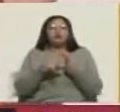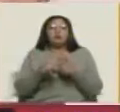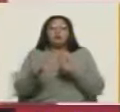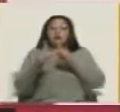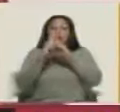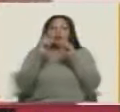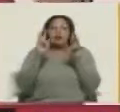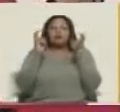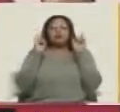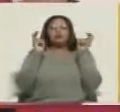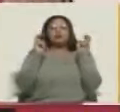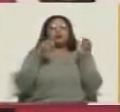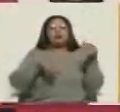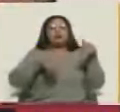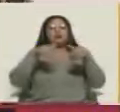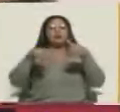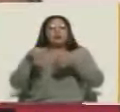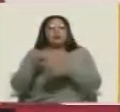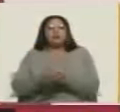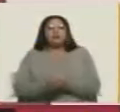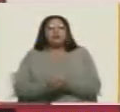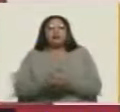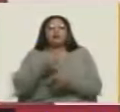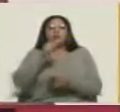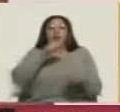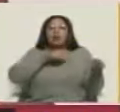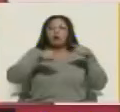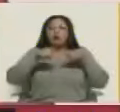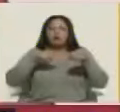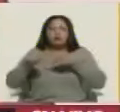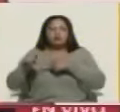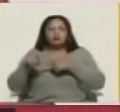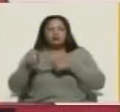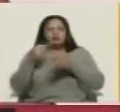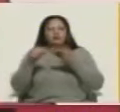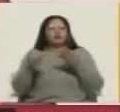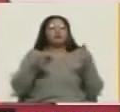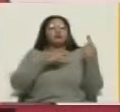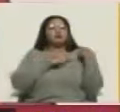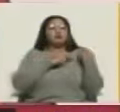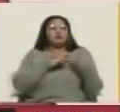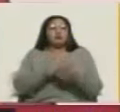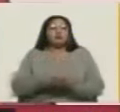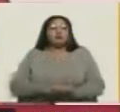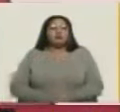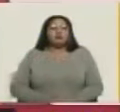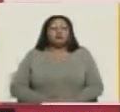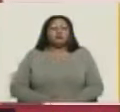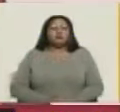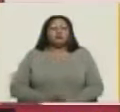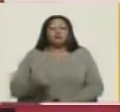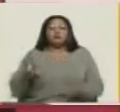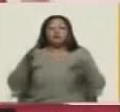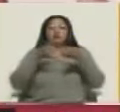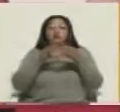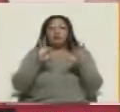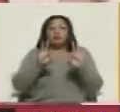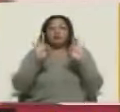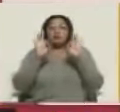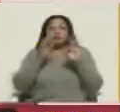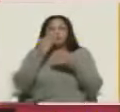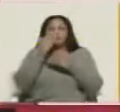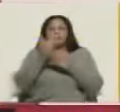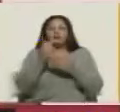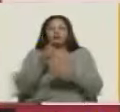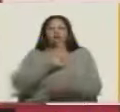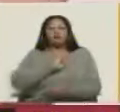tema electoral, pero además afrontar la coordinación de otras tareas. Ese equipo es un equipo especial, al frente estará